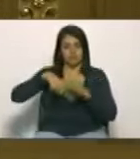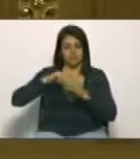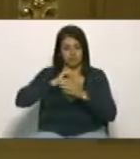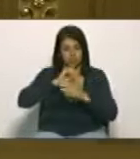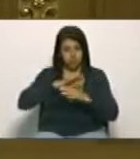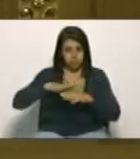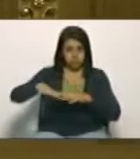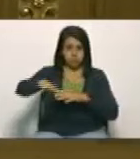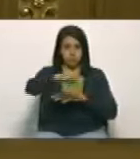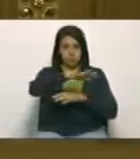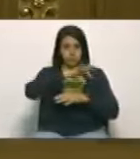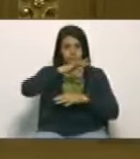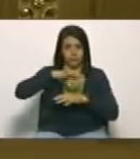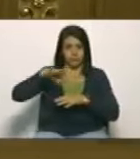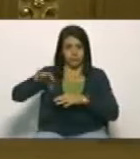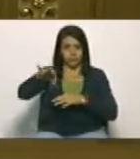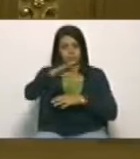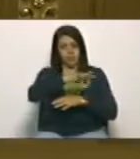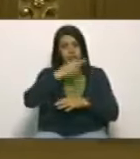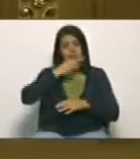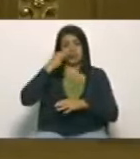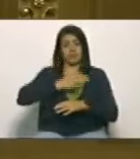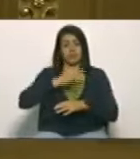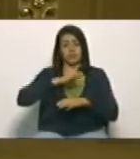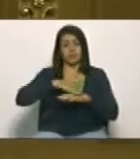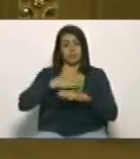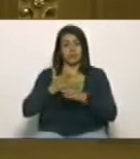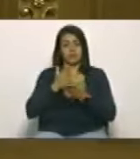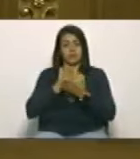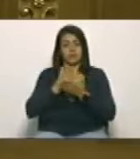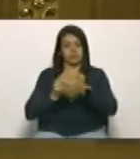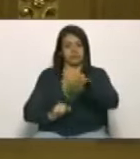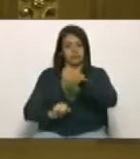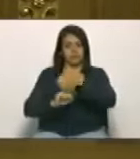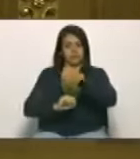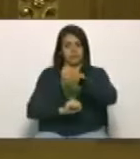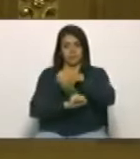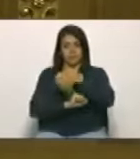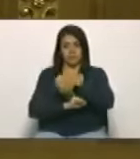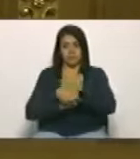cultivo, garantizar siempre la perspectiva sostenible.